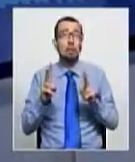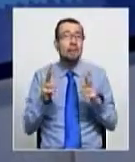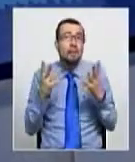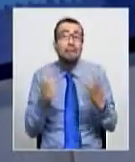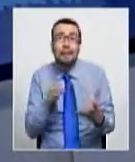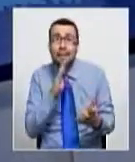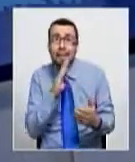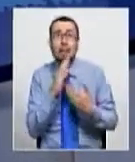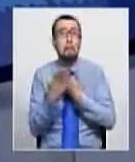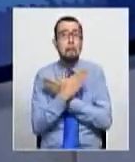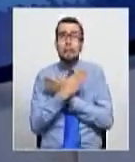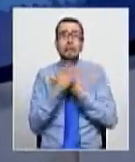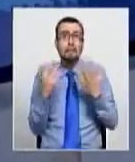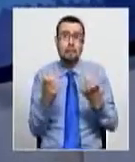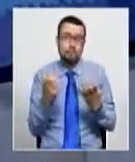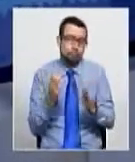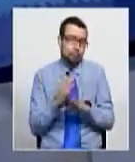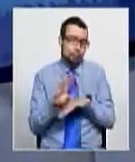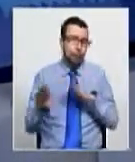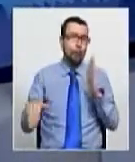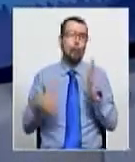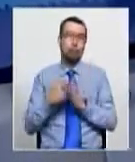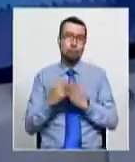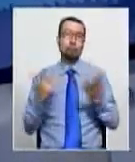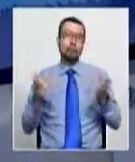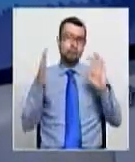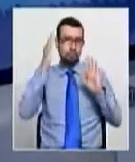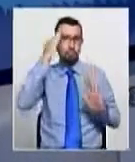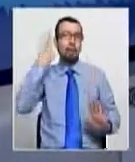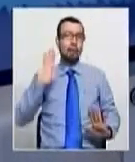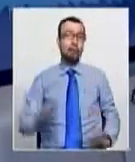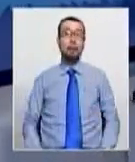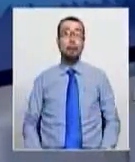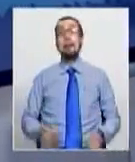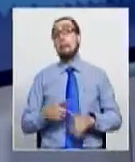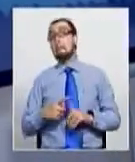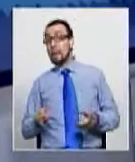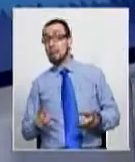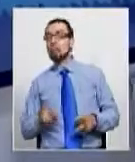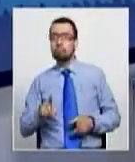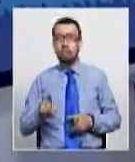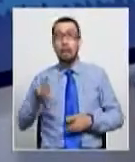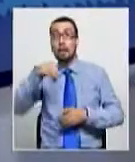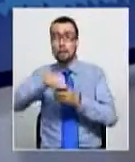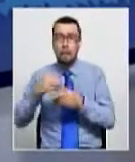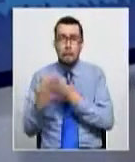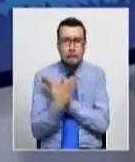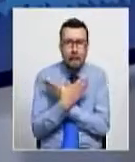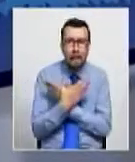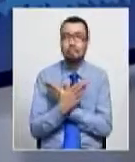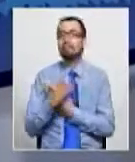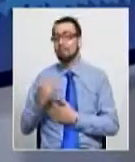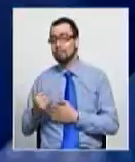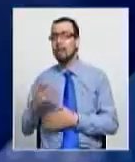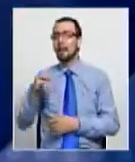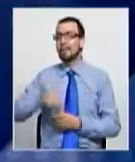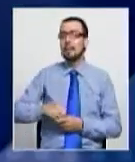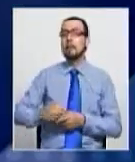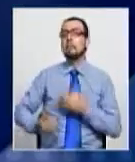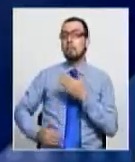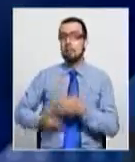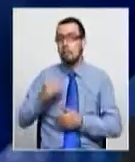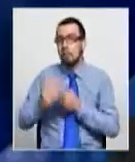vivir en paz eso es obvio claro está que detrás de esto de lo que se llama la paz también está el proceso que se vive